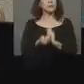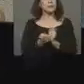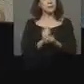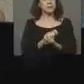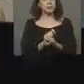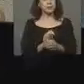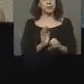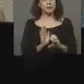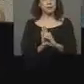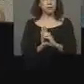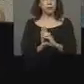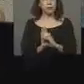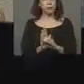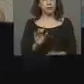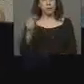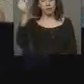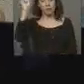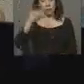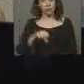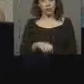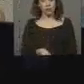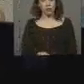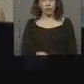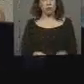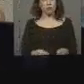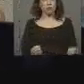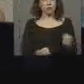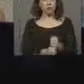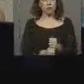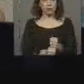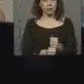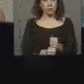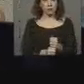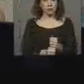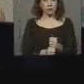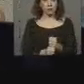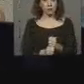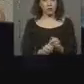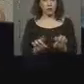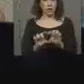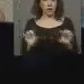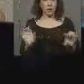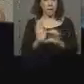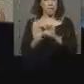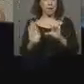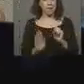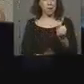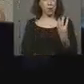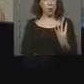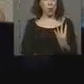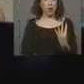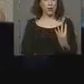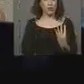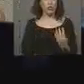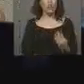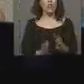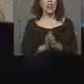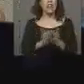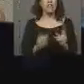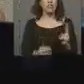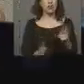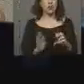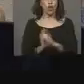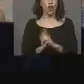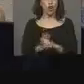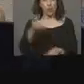Modificaciones al Código Penal. Se sustituye el epígrafo del párrafo 4 del título 3 del libro 2 del